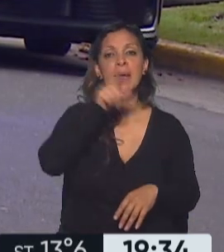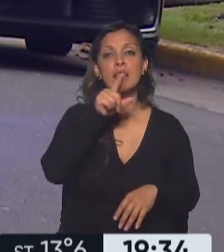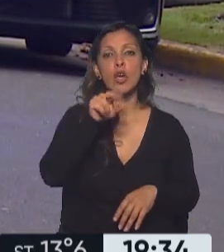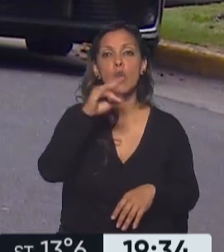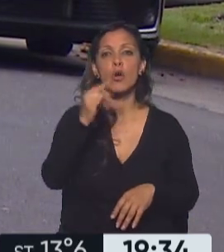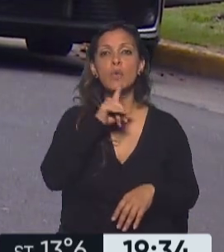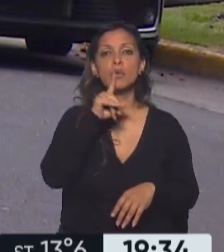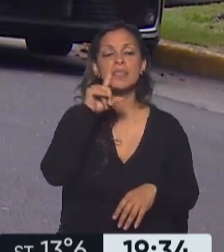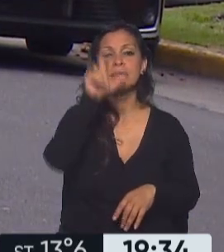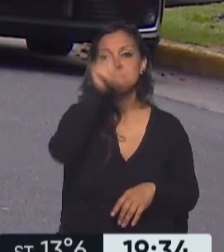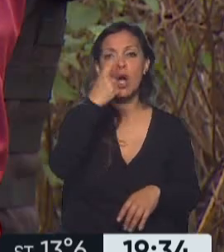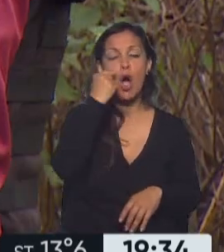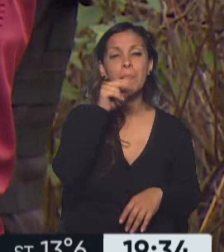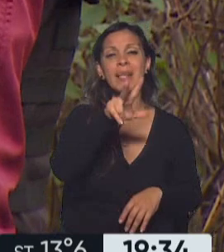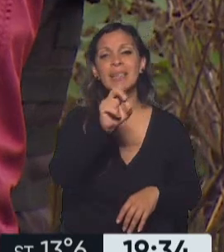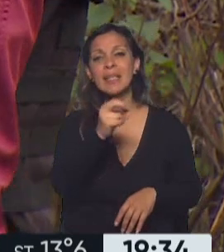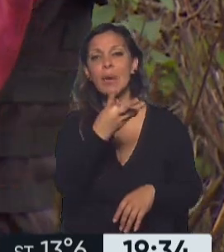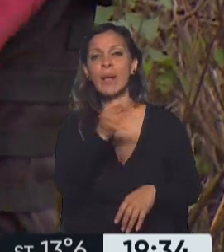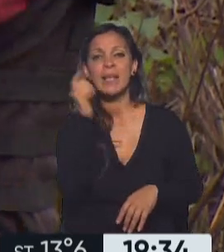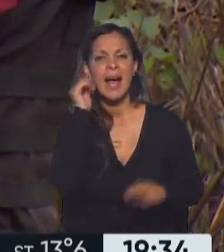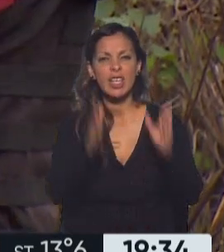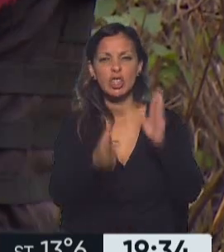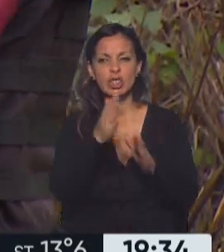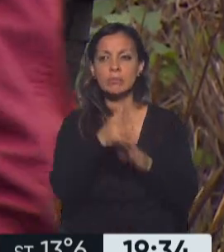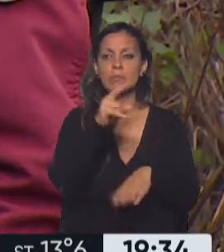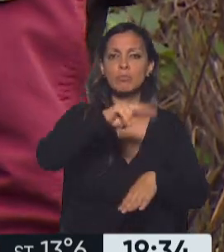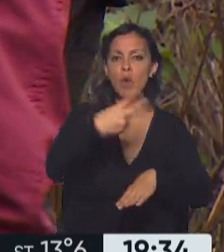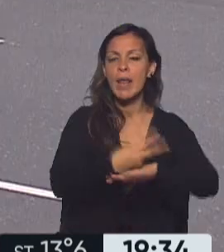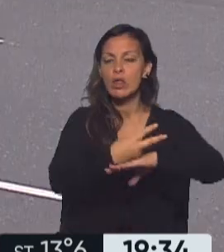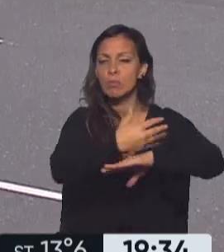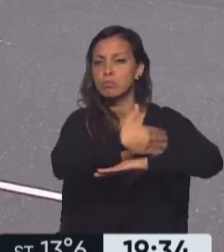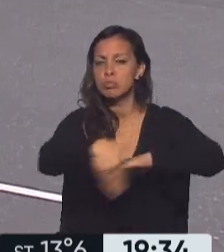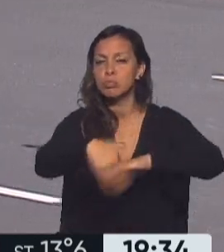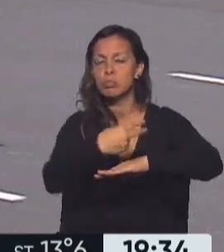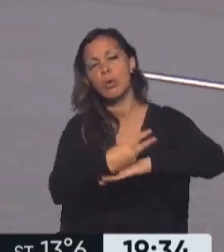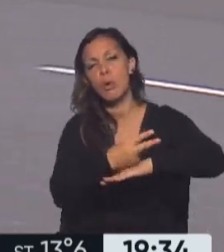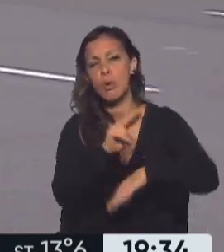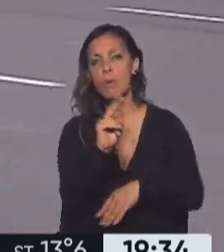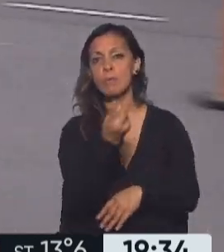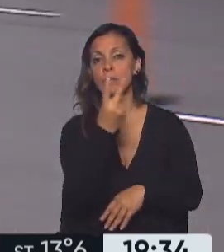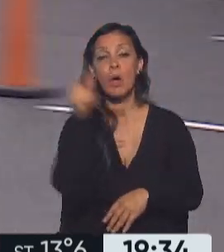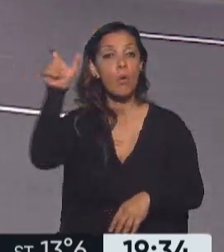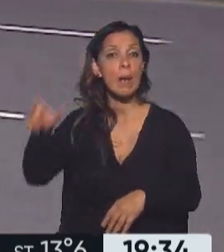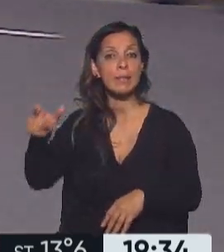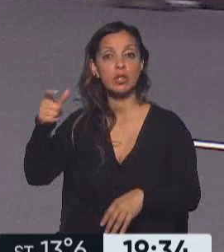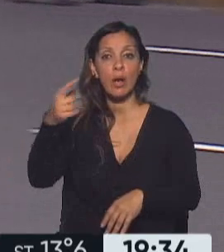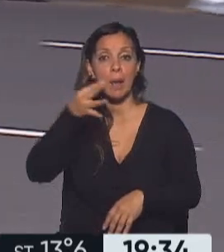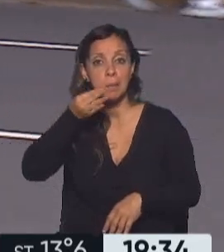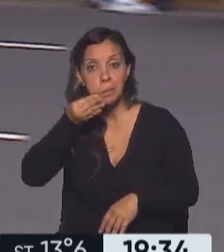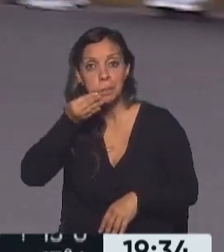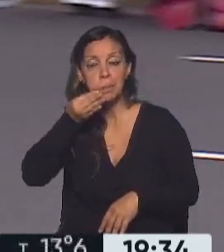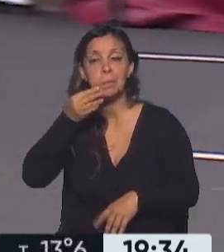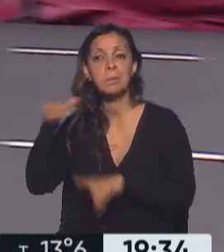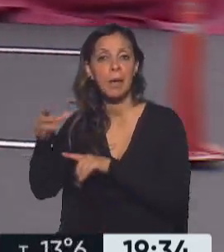de entre 30 y 40 años fallecido en el asfalto momentos después se acercó un hombre testigo del hecho en situación de calle